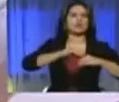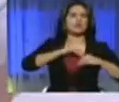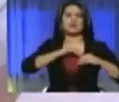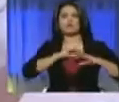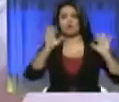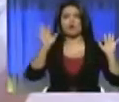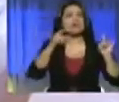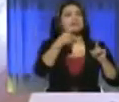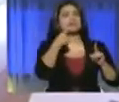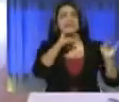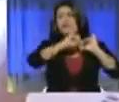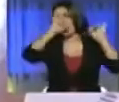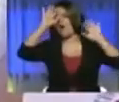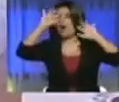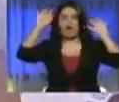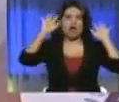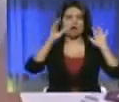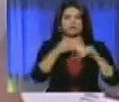mundo.